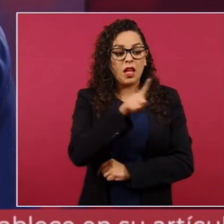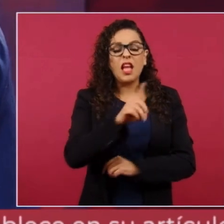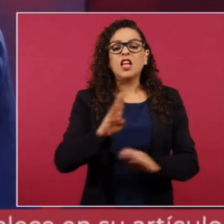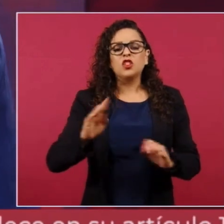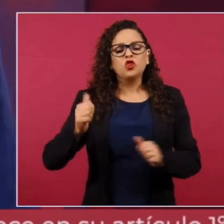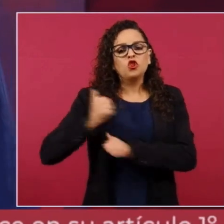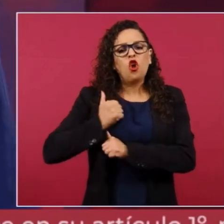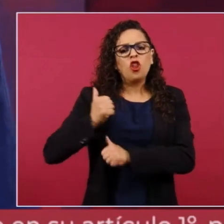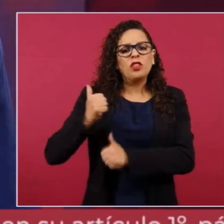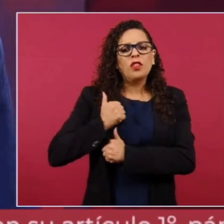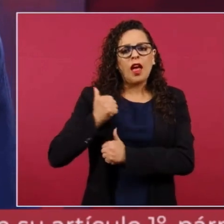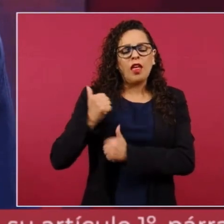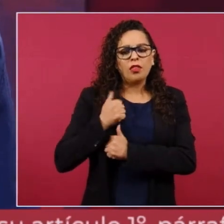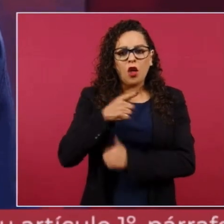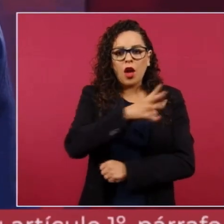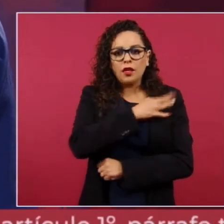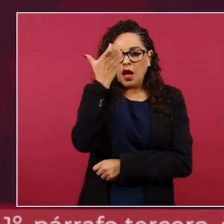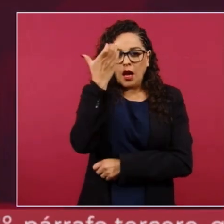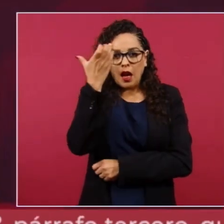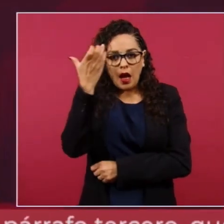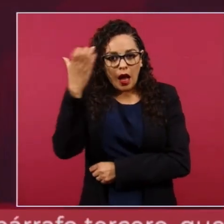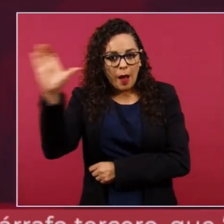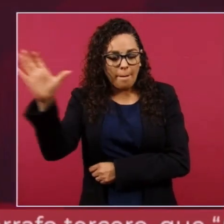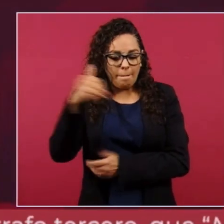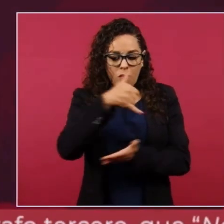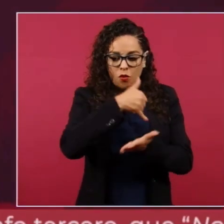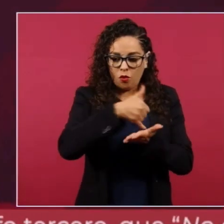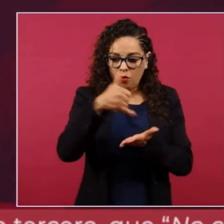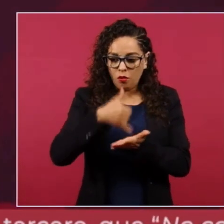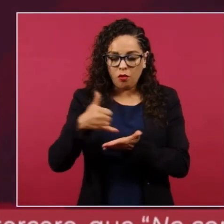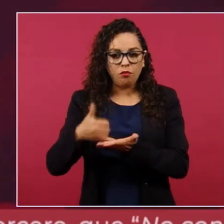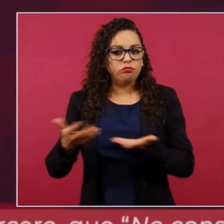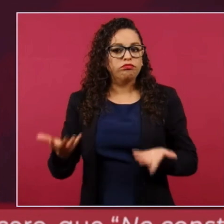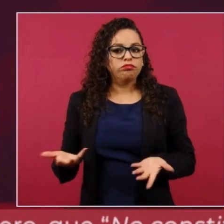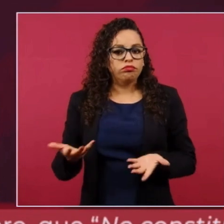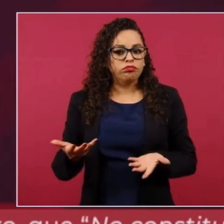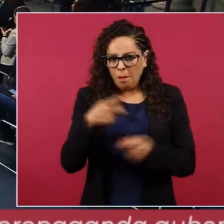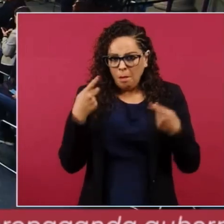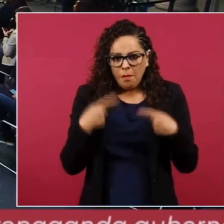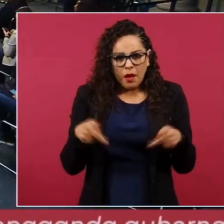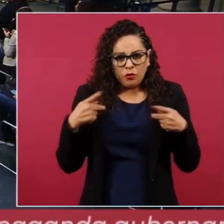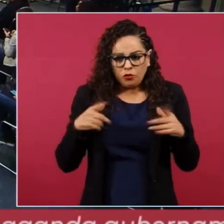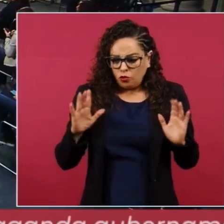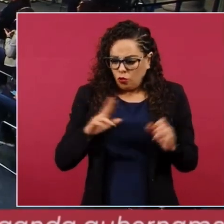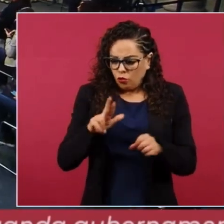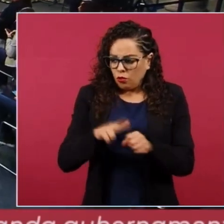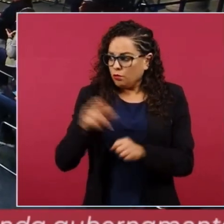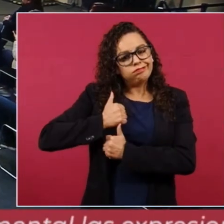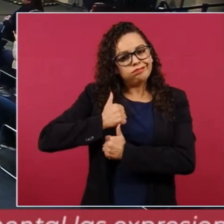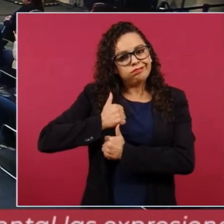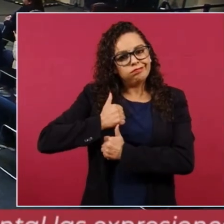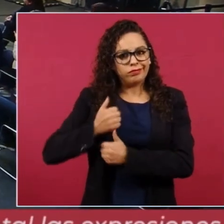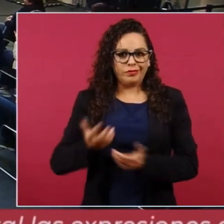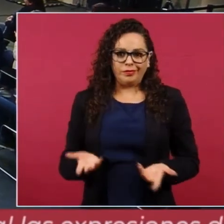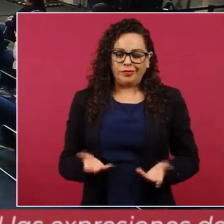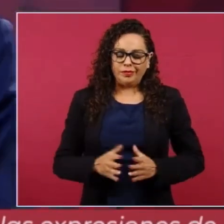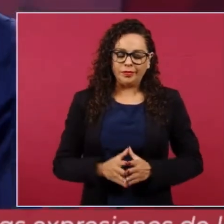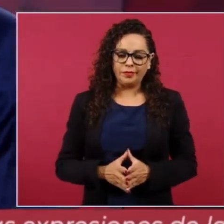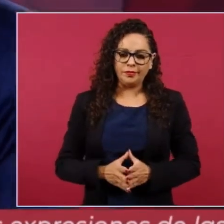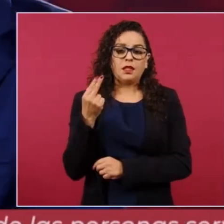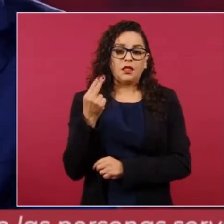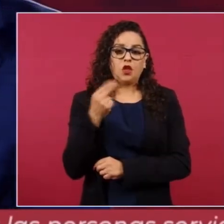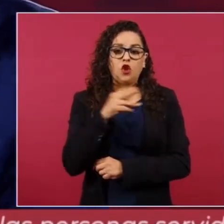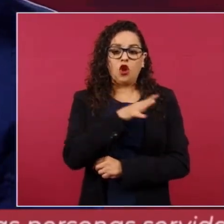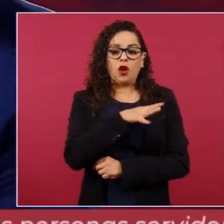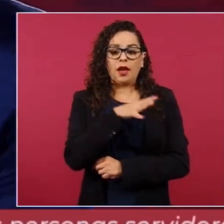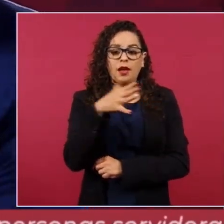Son hijos de campesinos, hijos de obreros, hijos de comerciantes, hijos de militares. De los 25 generales de